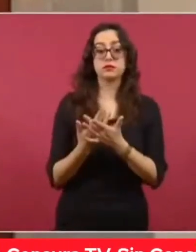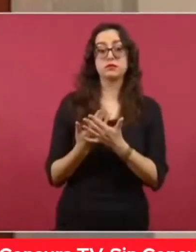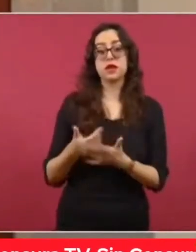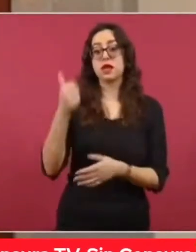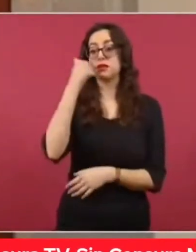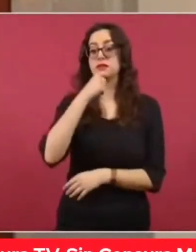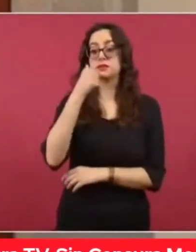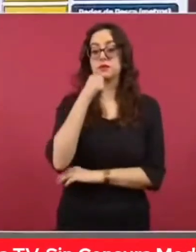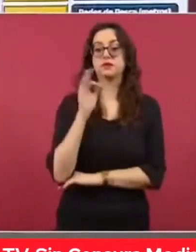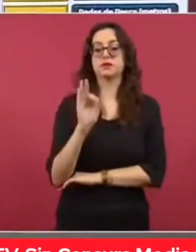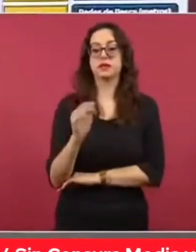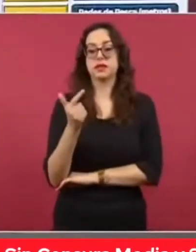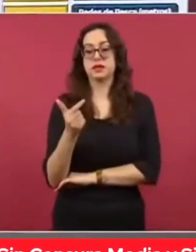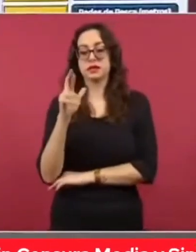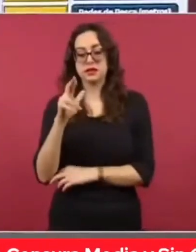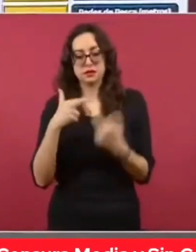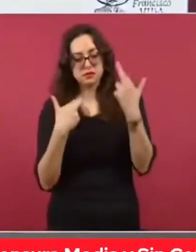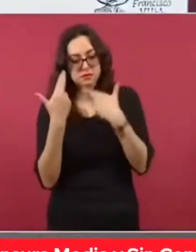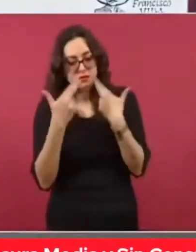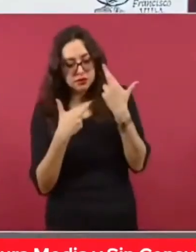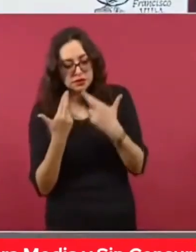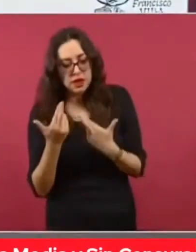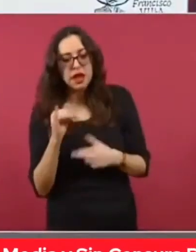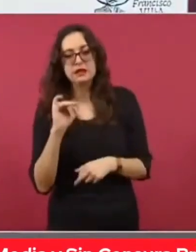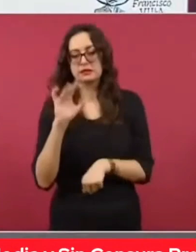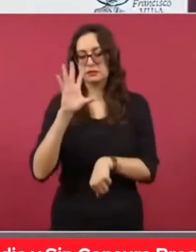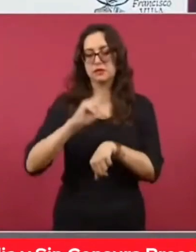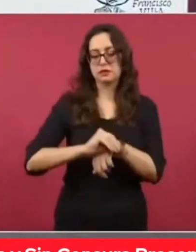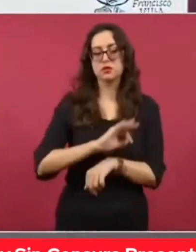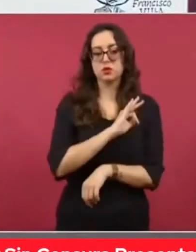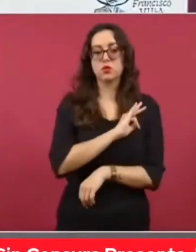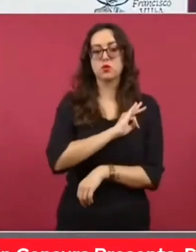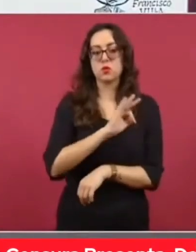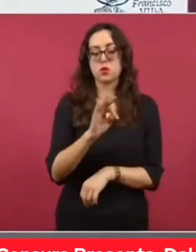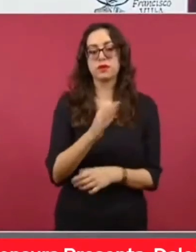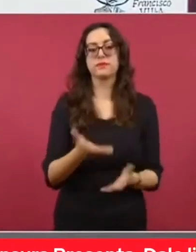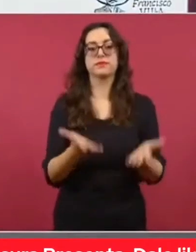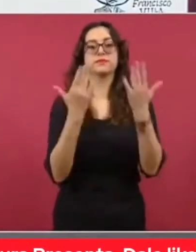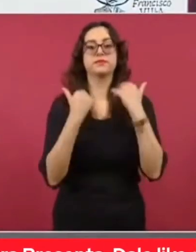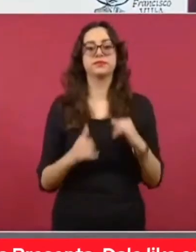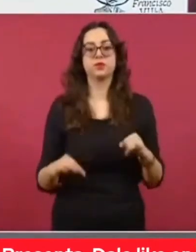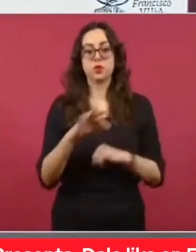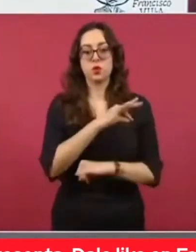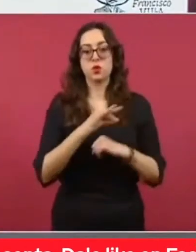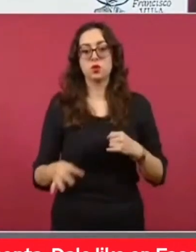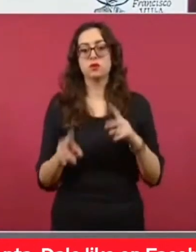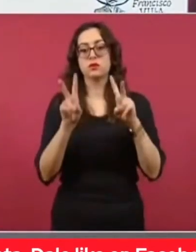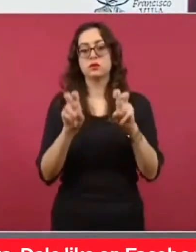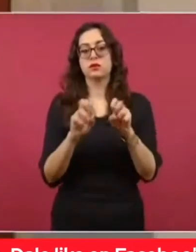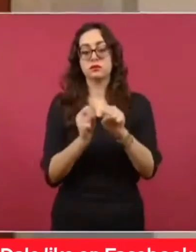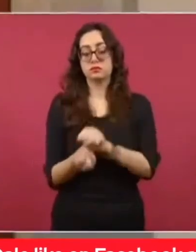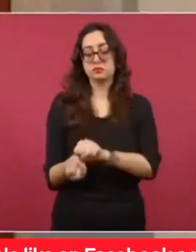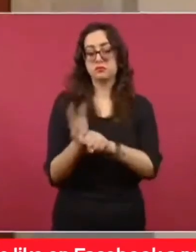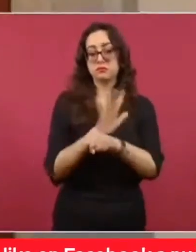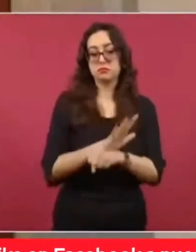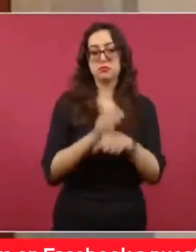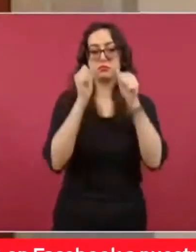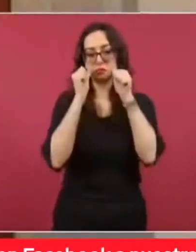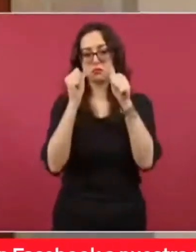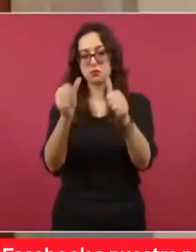de las averiguaciones que ellos hagan la que sigue por favor Y por último la atención al covid que se sigue dando